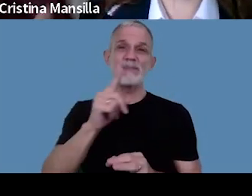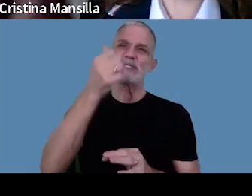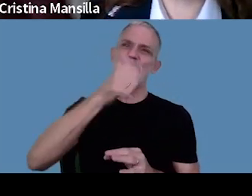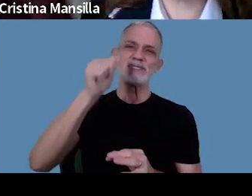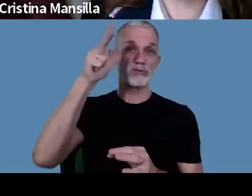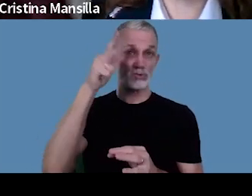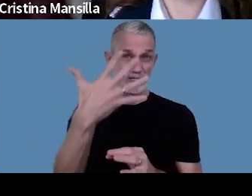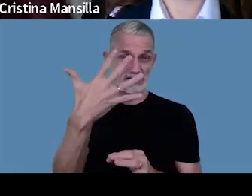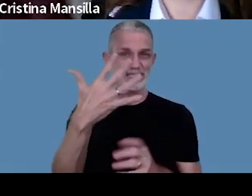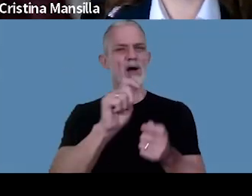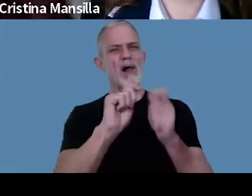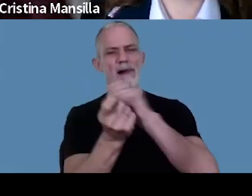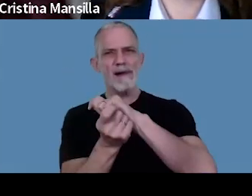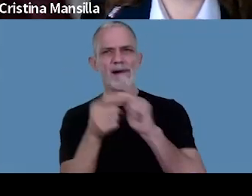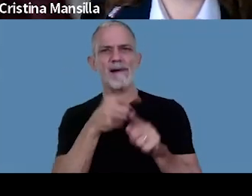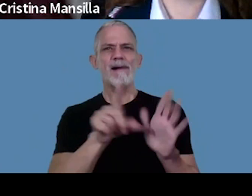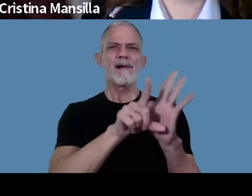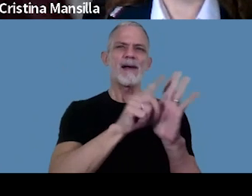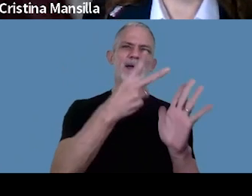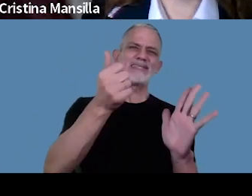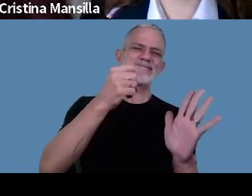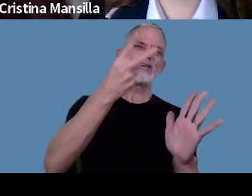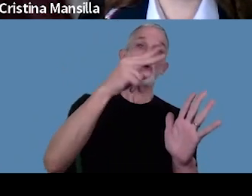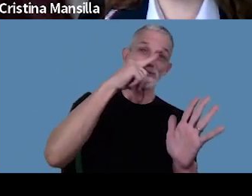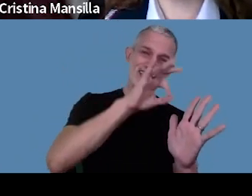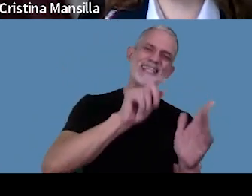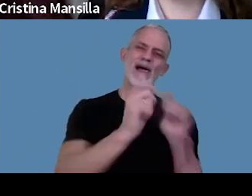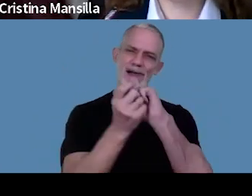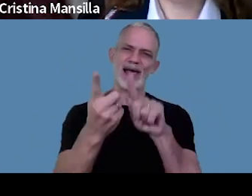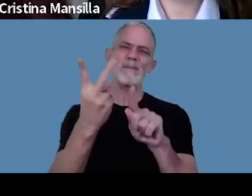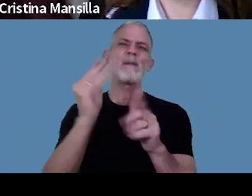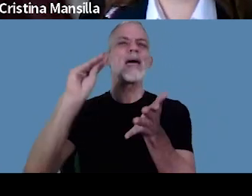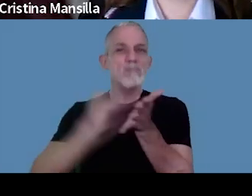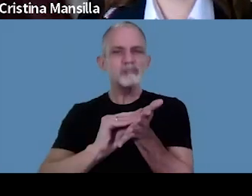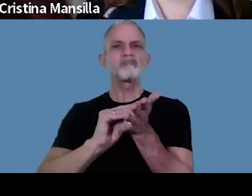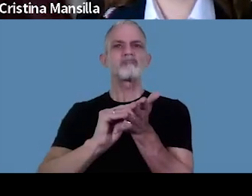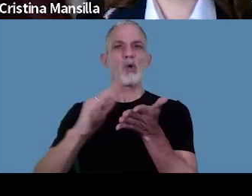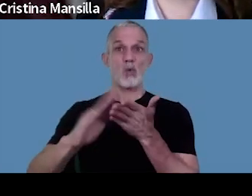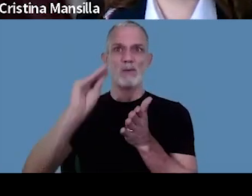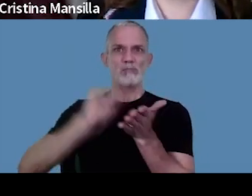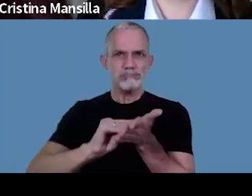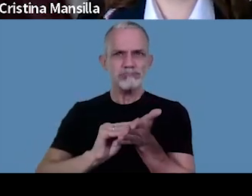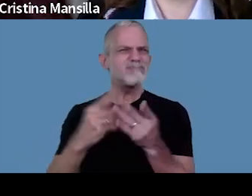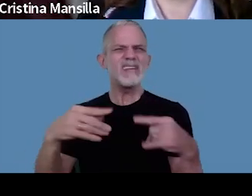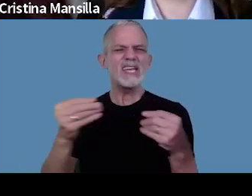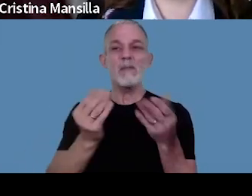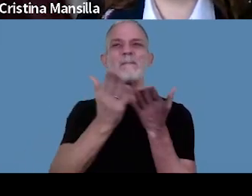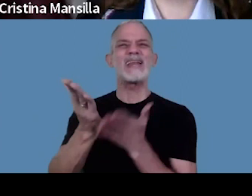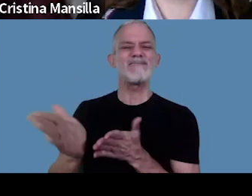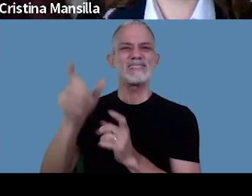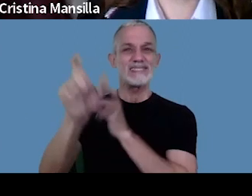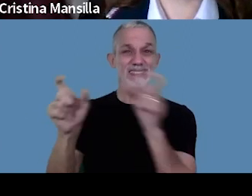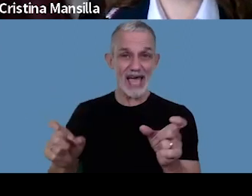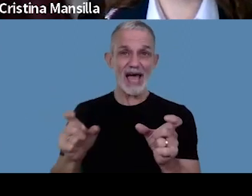27.685 modifica a la ley 26.270 e incorpora también a los beneficiarios